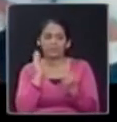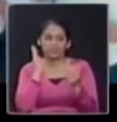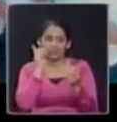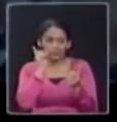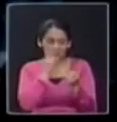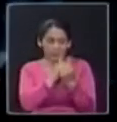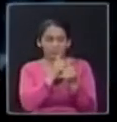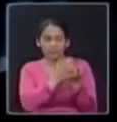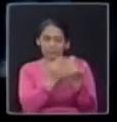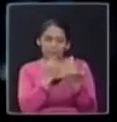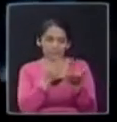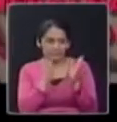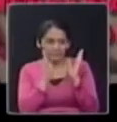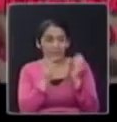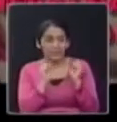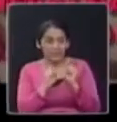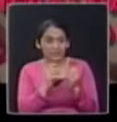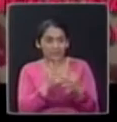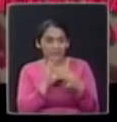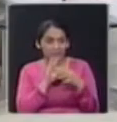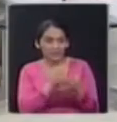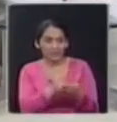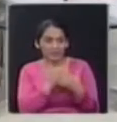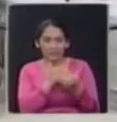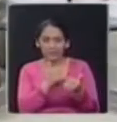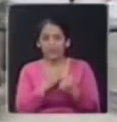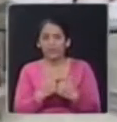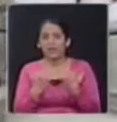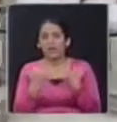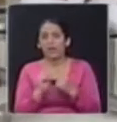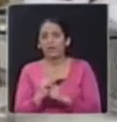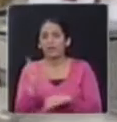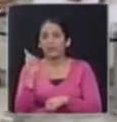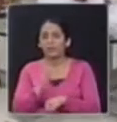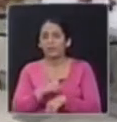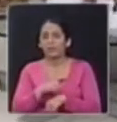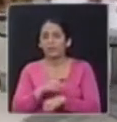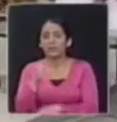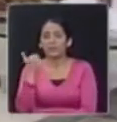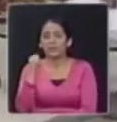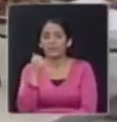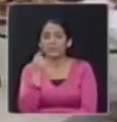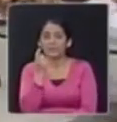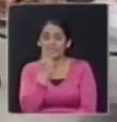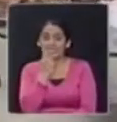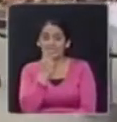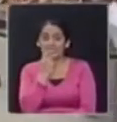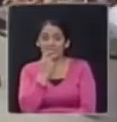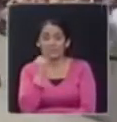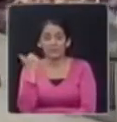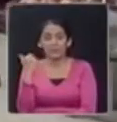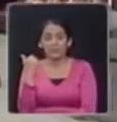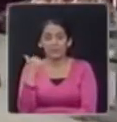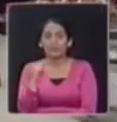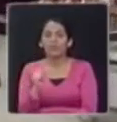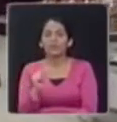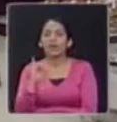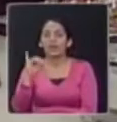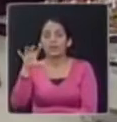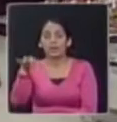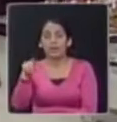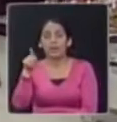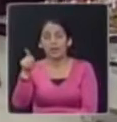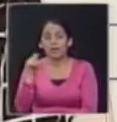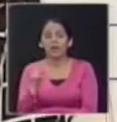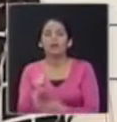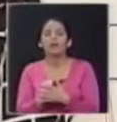actualmente tenemos alrededor de 10 odontólogos de las Islas Galápagos que trabajan con nosotros en cada una de